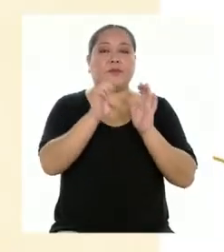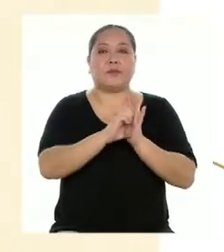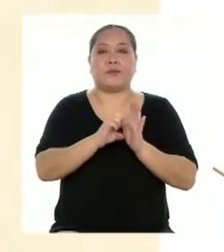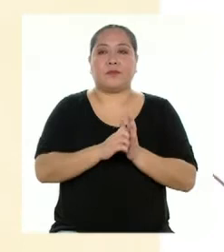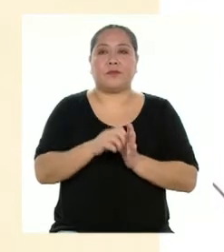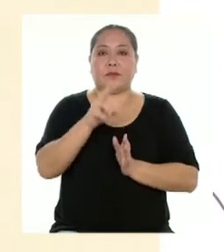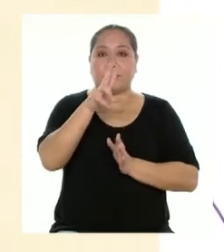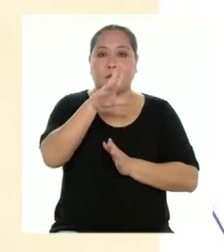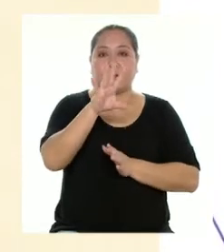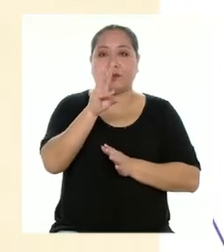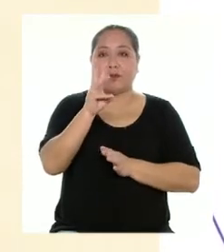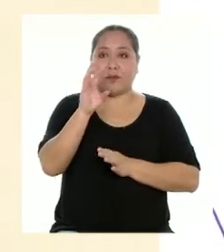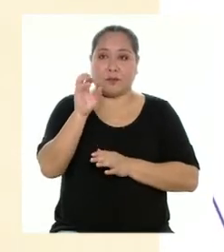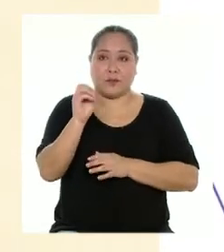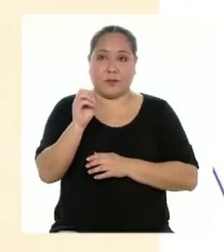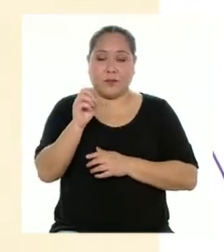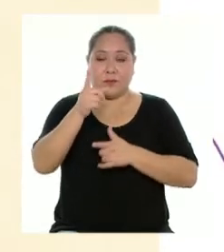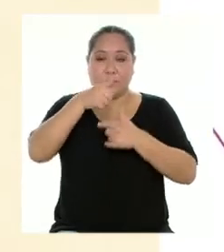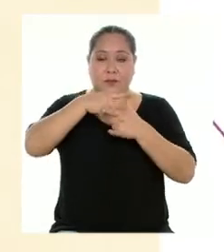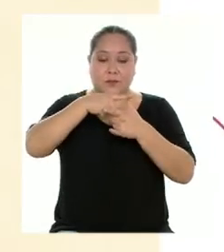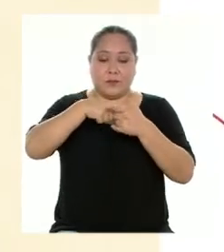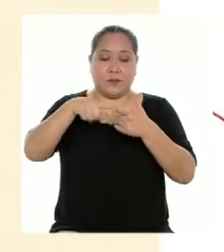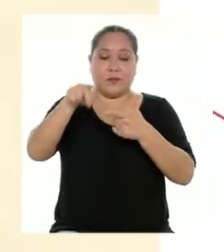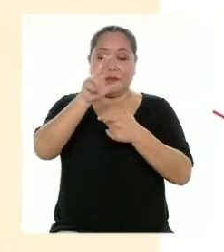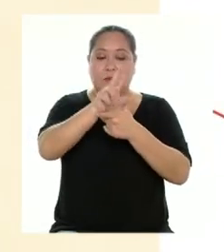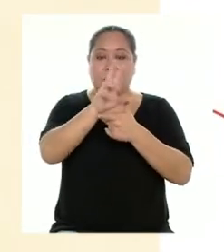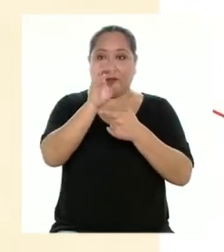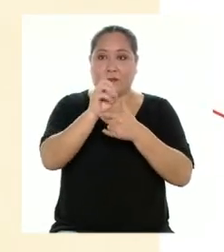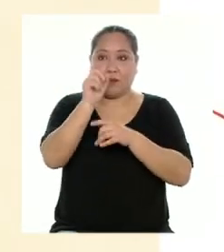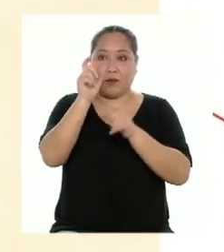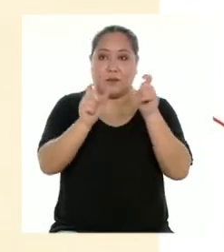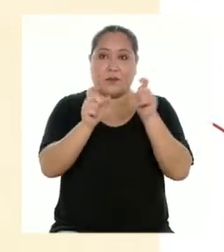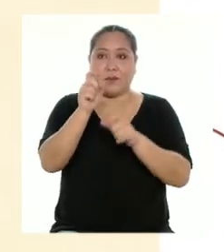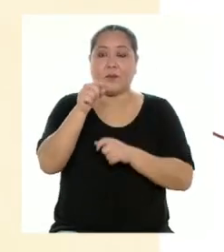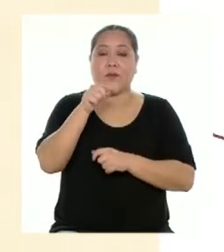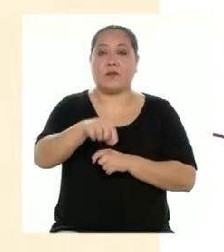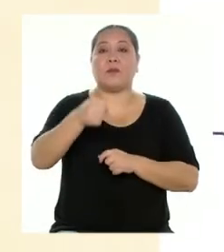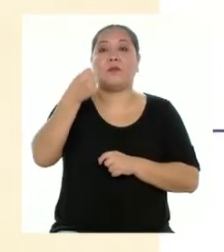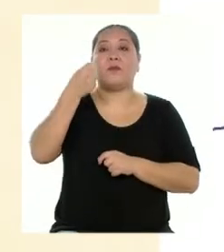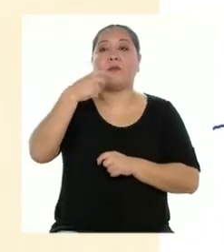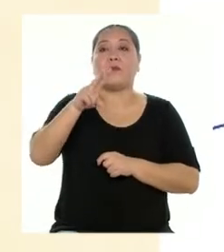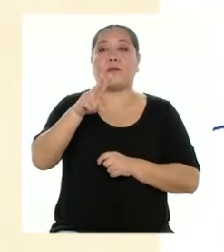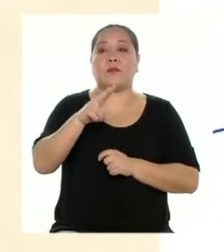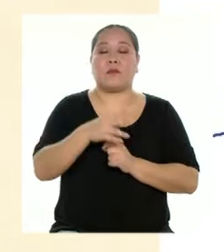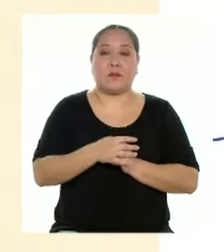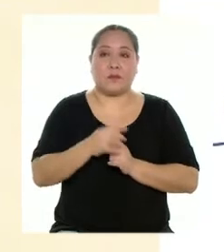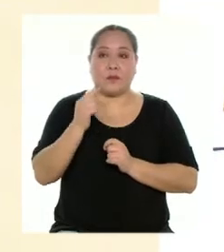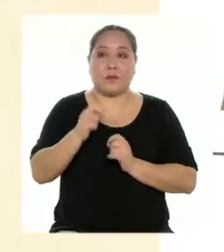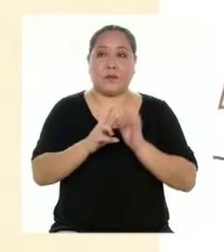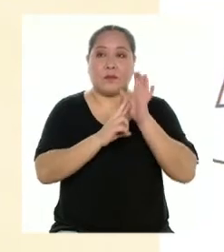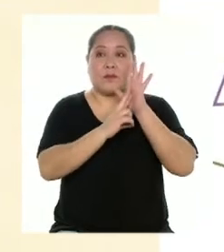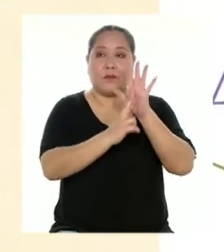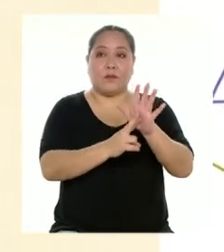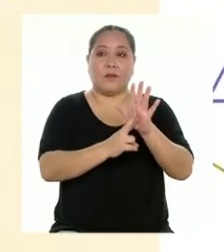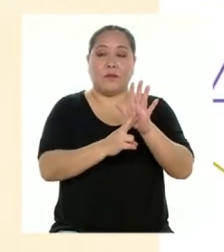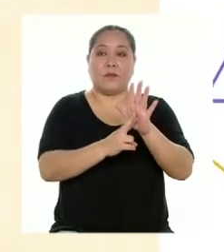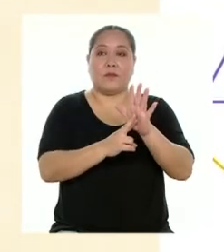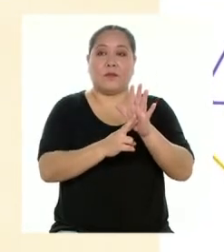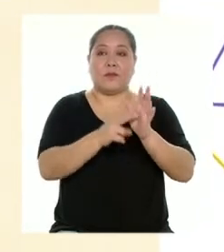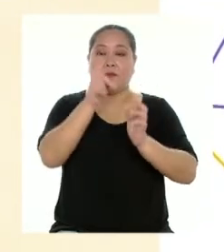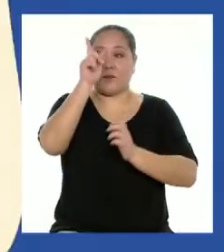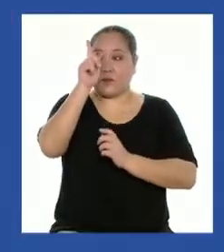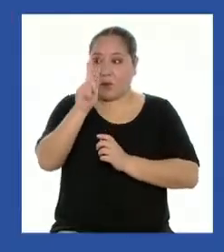dividimos 360 grados entre los 30 encuestados. Esto da igual a 12 grados. lo cual representaría los grados de una